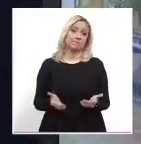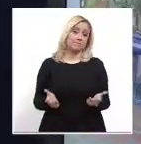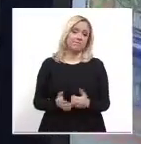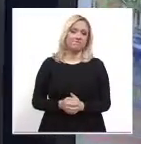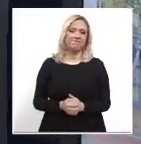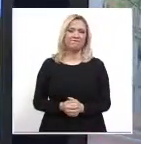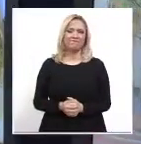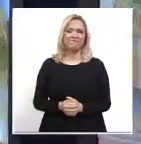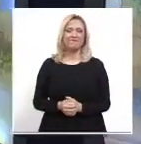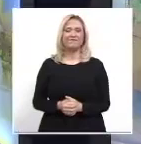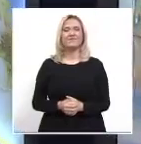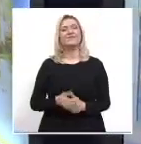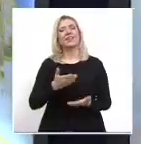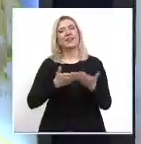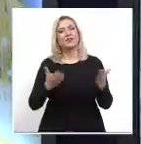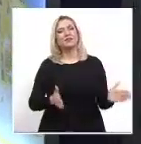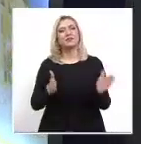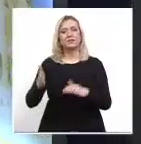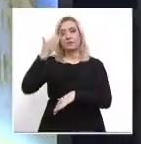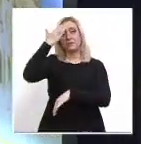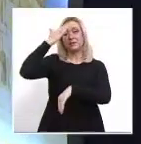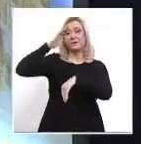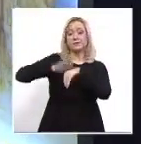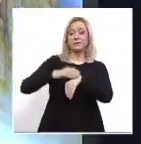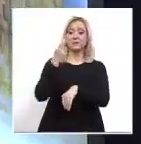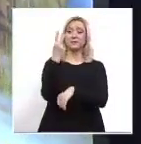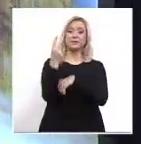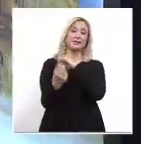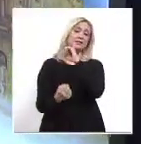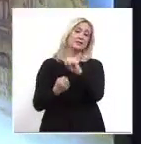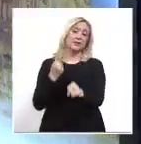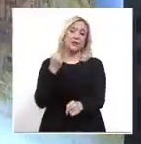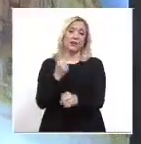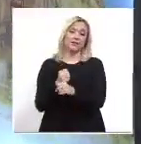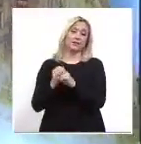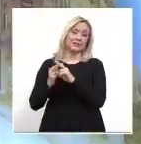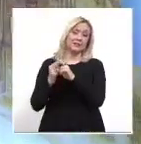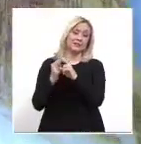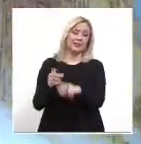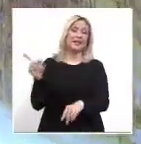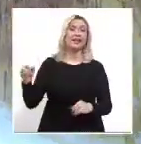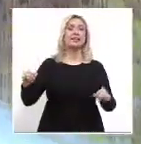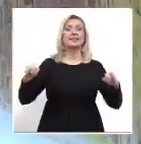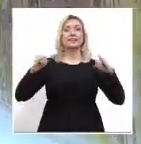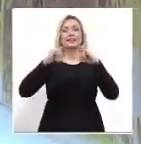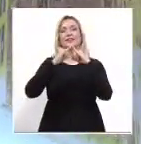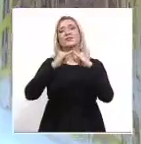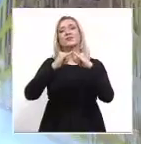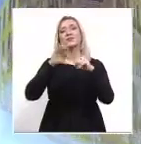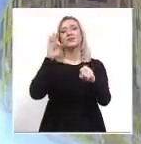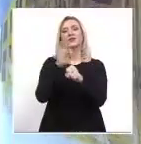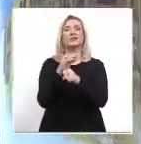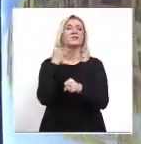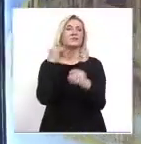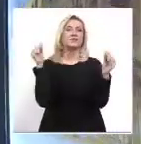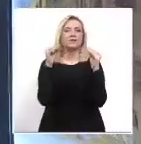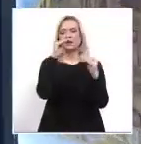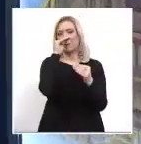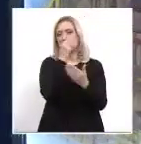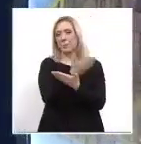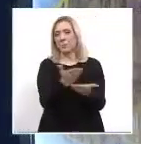Y en más noticias, para conmemorar su 25 aniversario, la Defensoría Pública Federal llevó a cabo mesas de diálogo